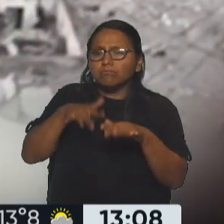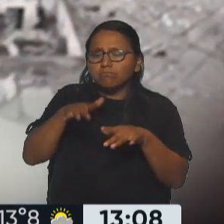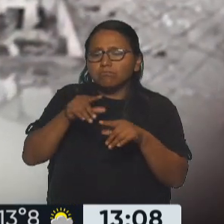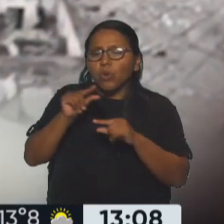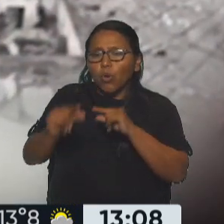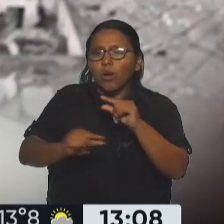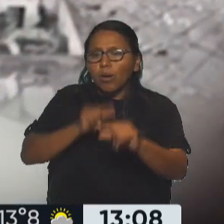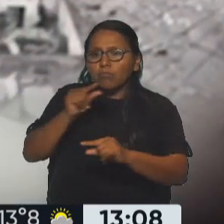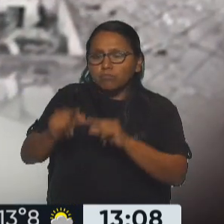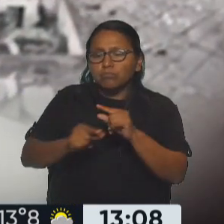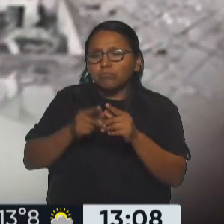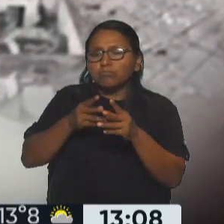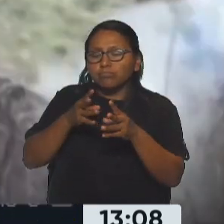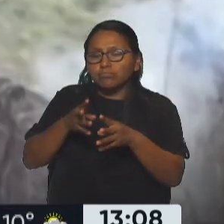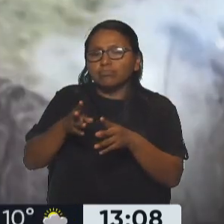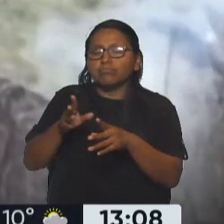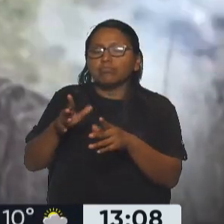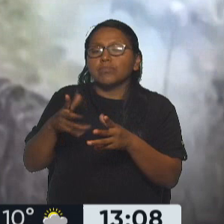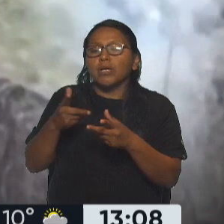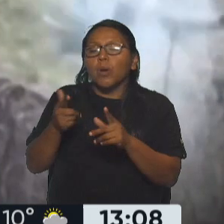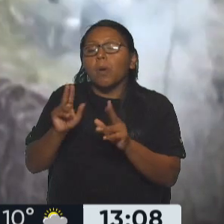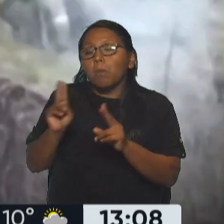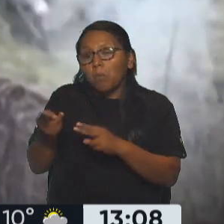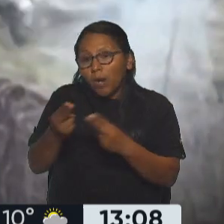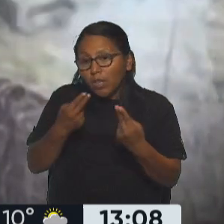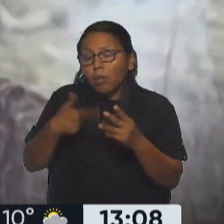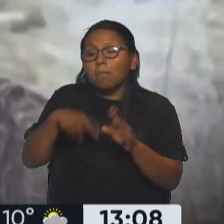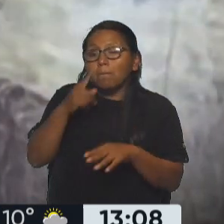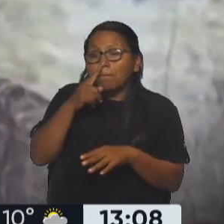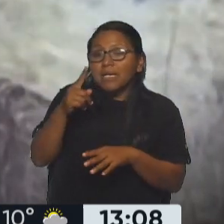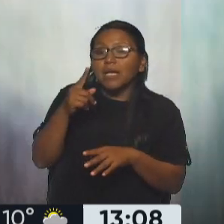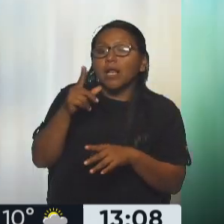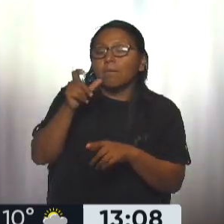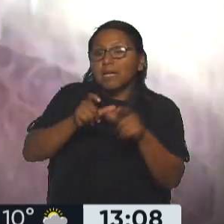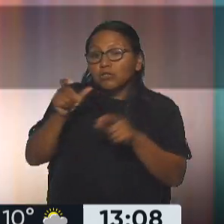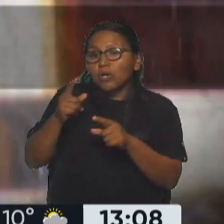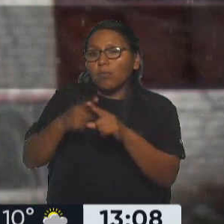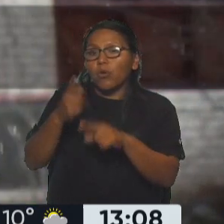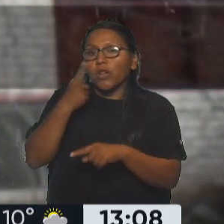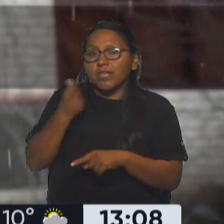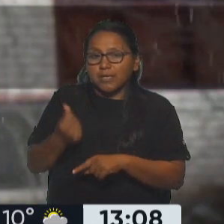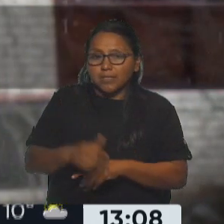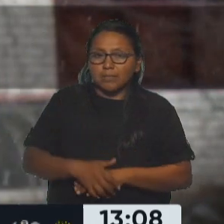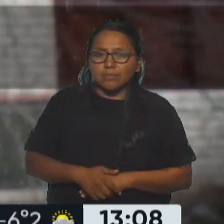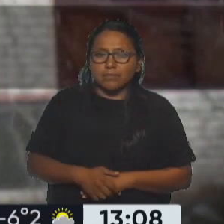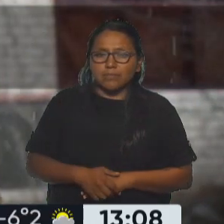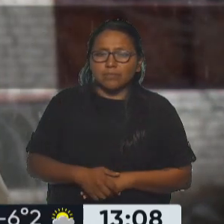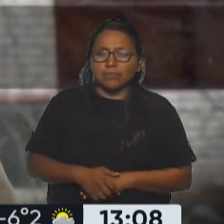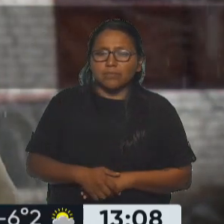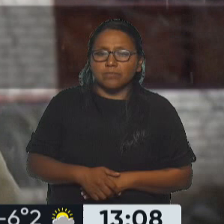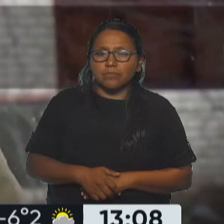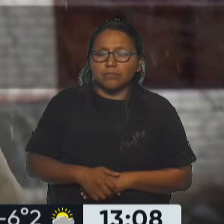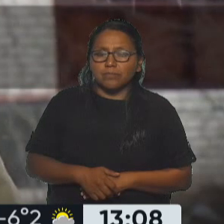graduales apoyados en las fuerzas de Wagner, pero con bajas que superarían los 1.000 hombres por día. Si ocupamos Bakhmut,